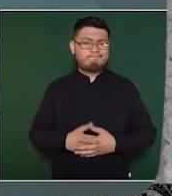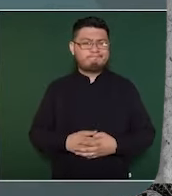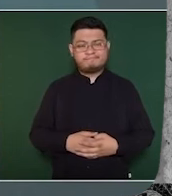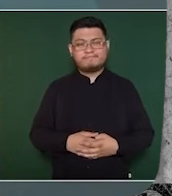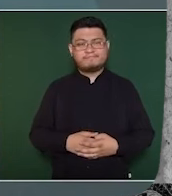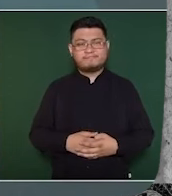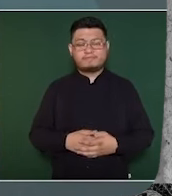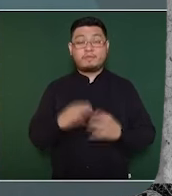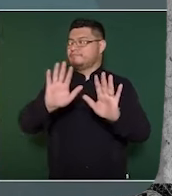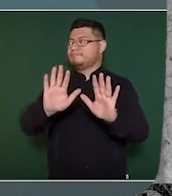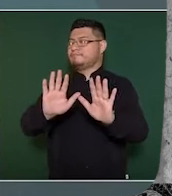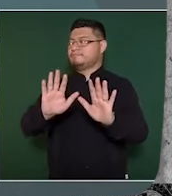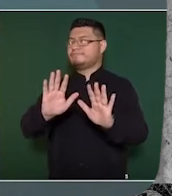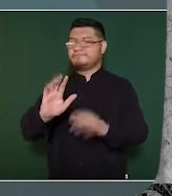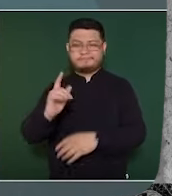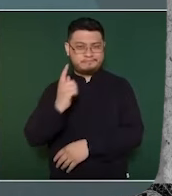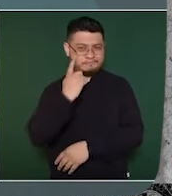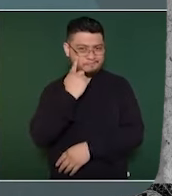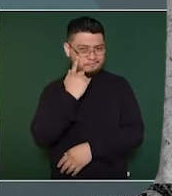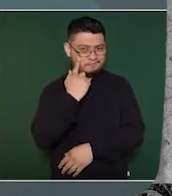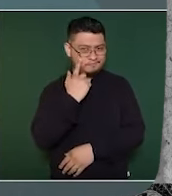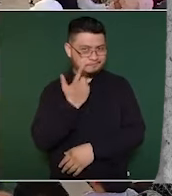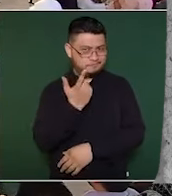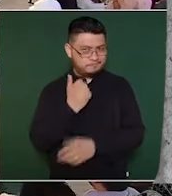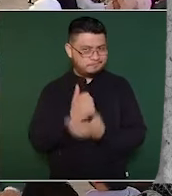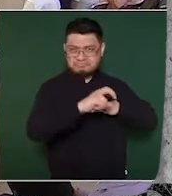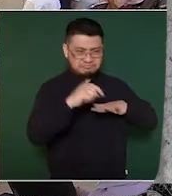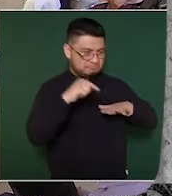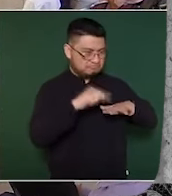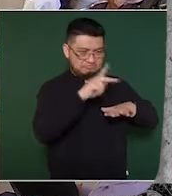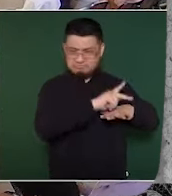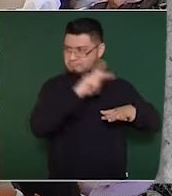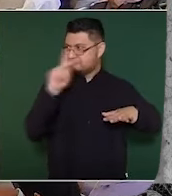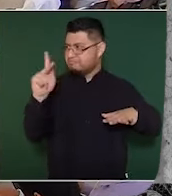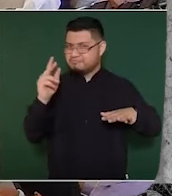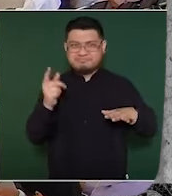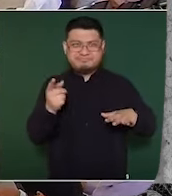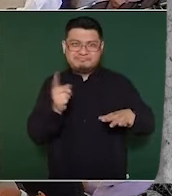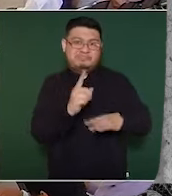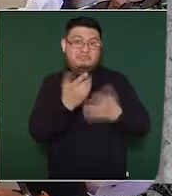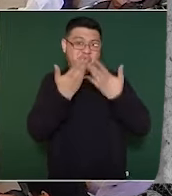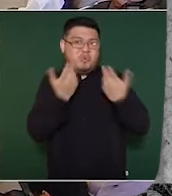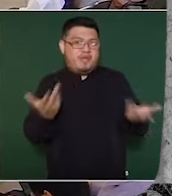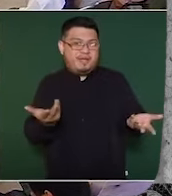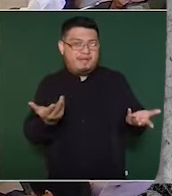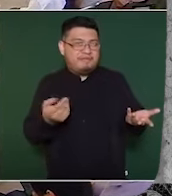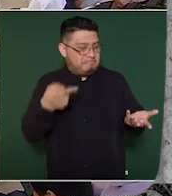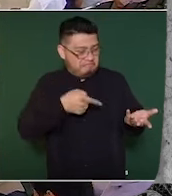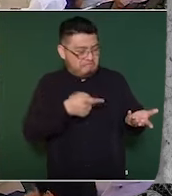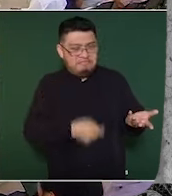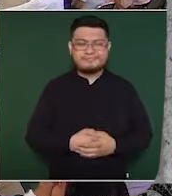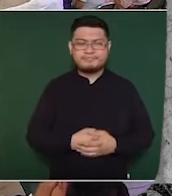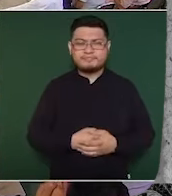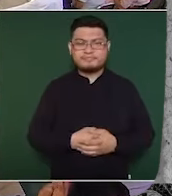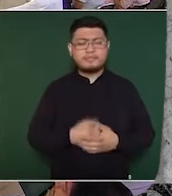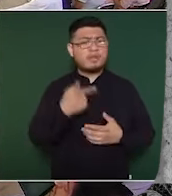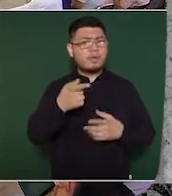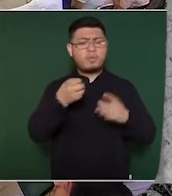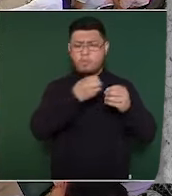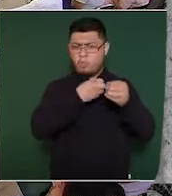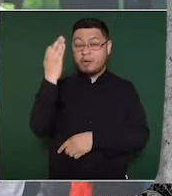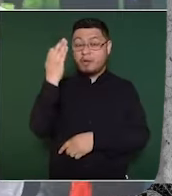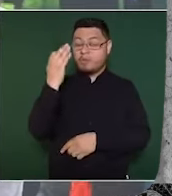eso decimos, a ver, ¿en dónde hacen un tren? ¿Así? Cuando hacen una obra en muy poco tiempo en